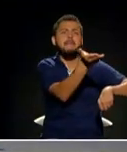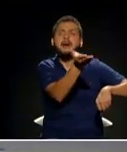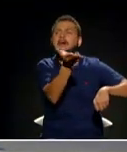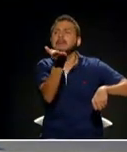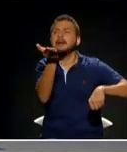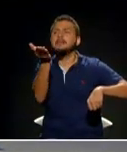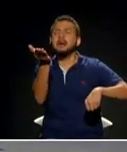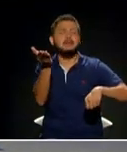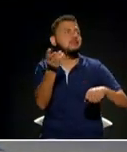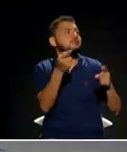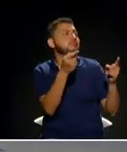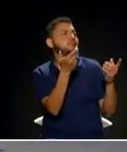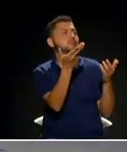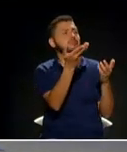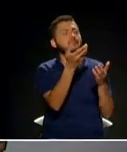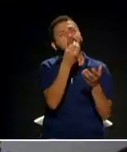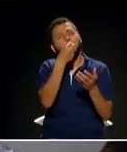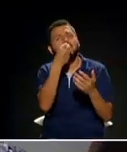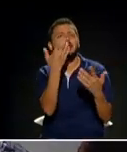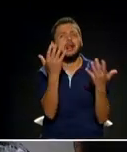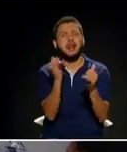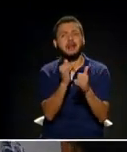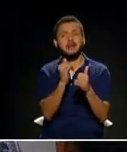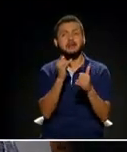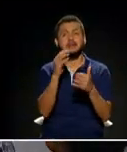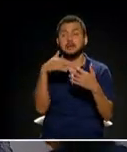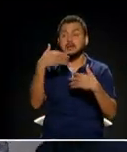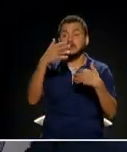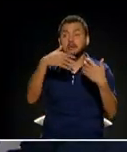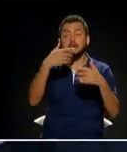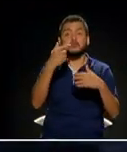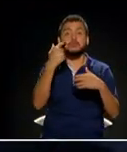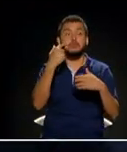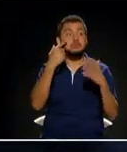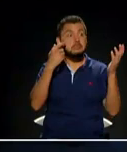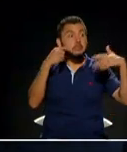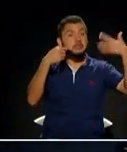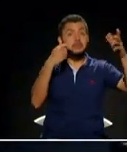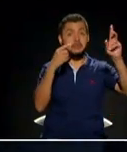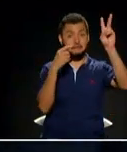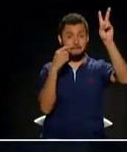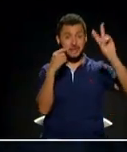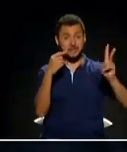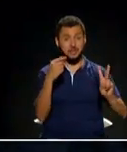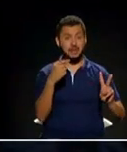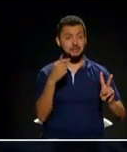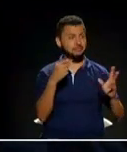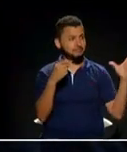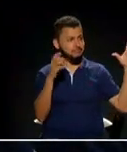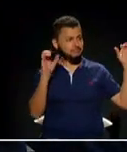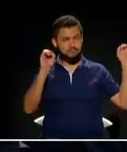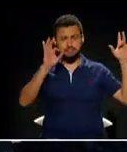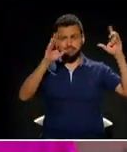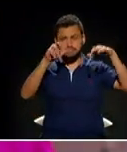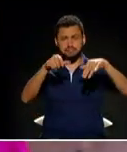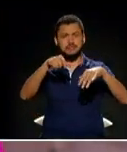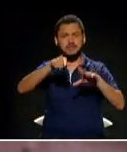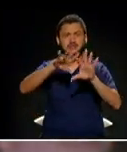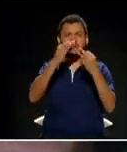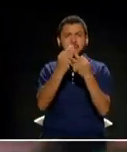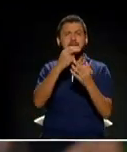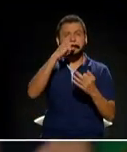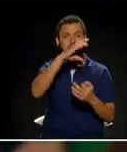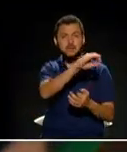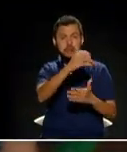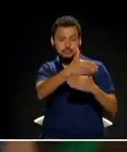siga ocurriendo y siga incrementando bueno es claro que nuestra constitución contempla que los derechos de los niños y niñas son